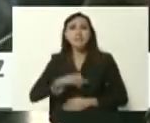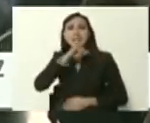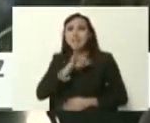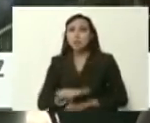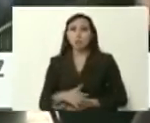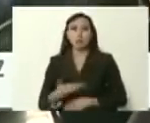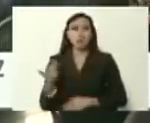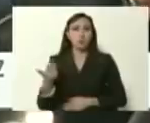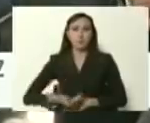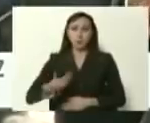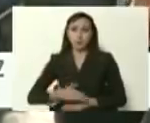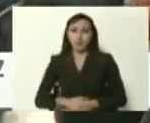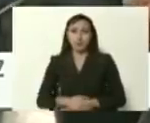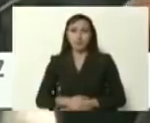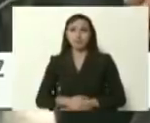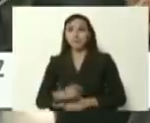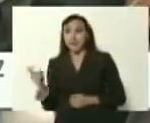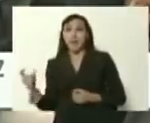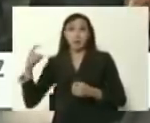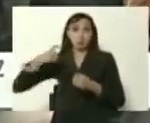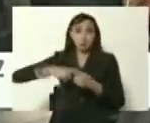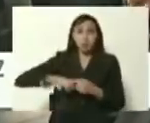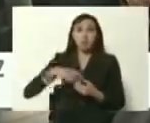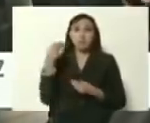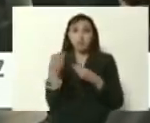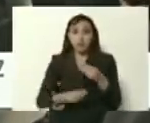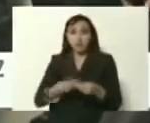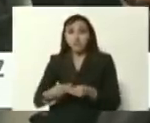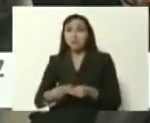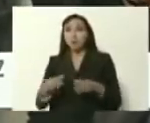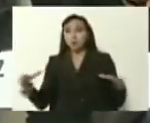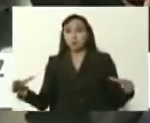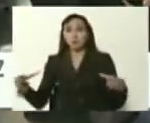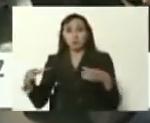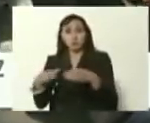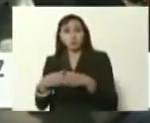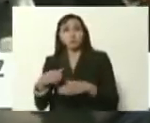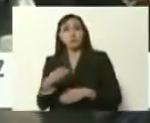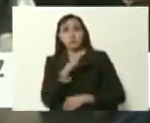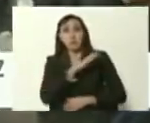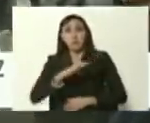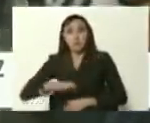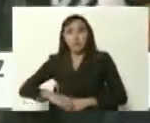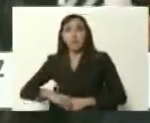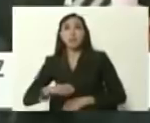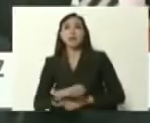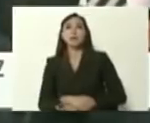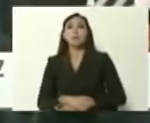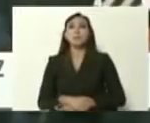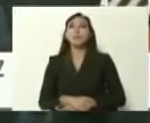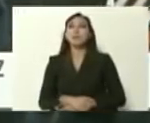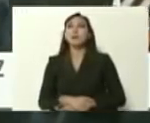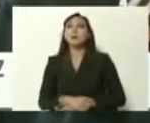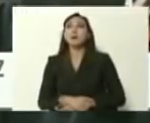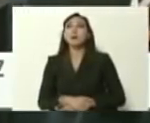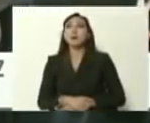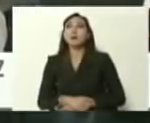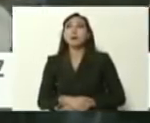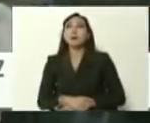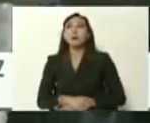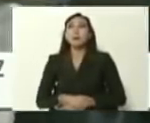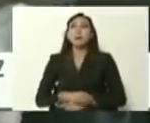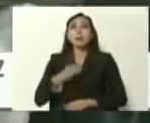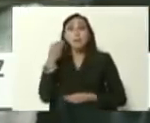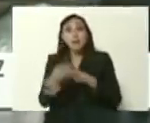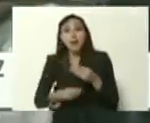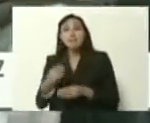no solamente por la inclusión que se le está haciendo a la Iglesia Cristiana Evangélica, el reconocimiento de parte de esta asamblea